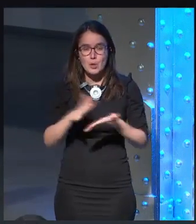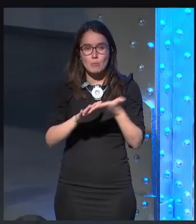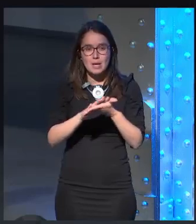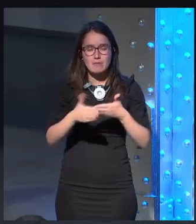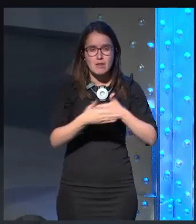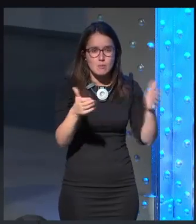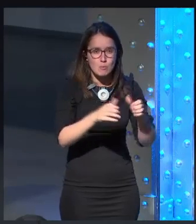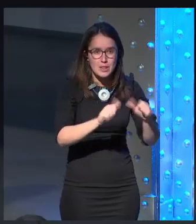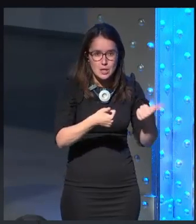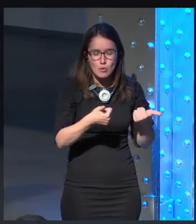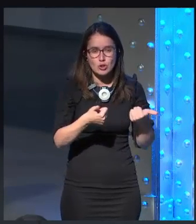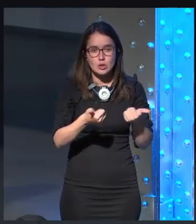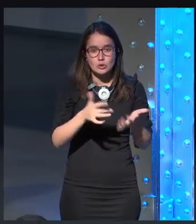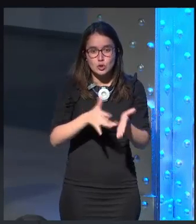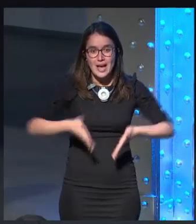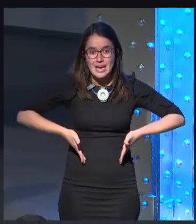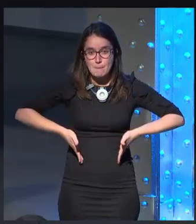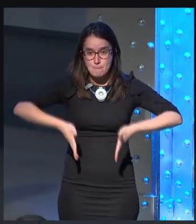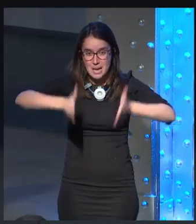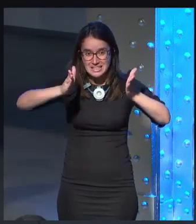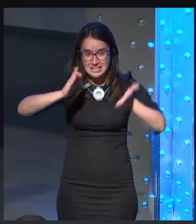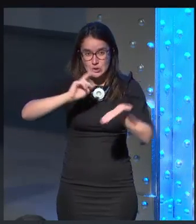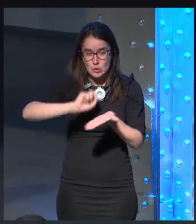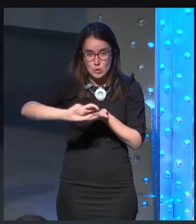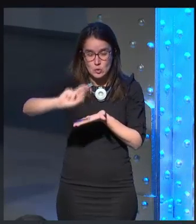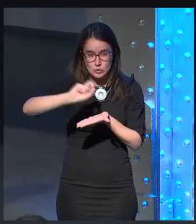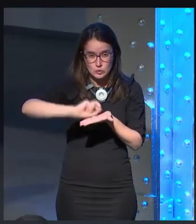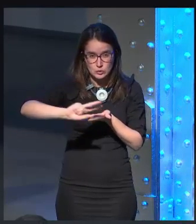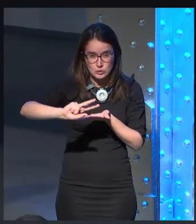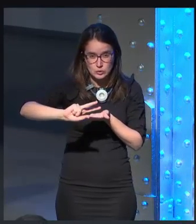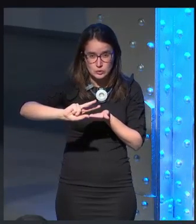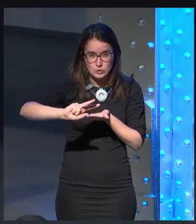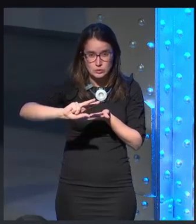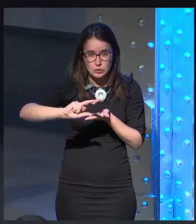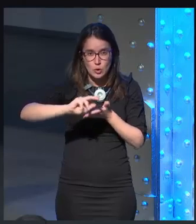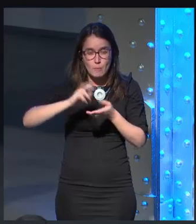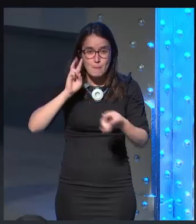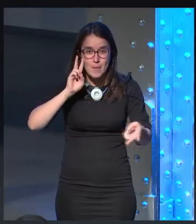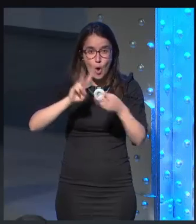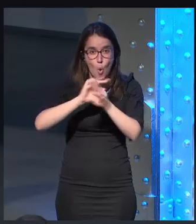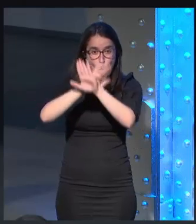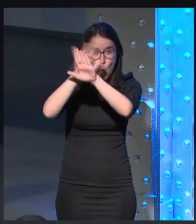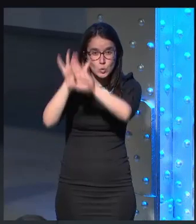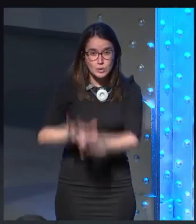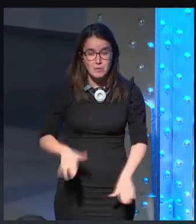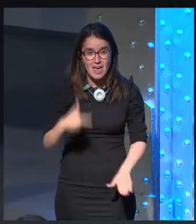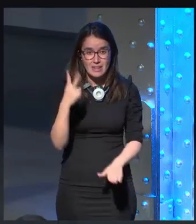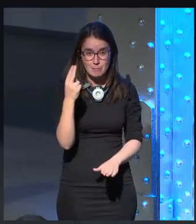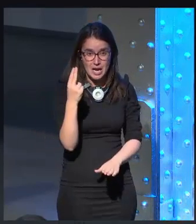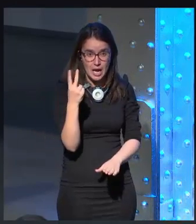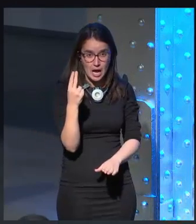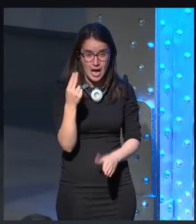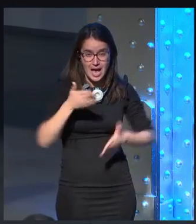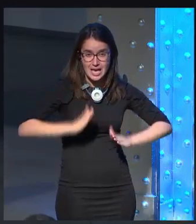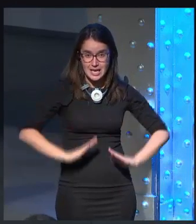principio es ese momento en el que en el pasillo, camino a la Soyuz, ve por última vez a su pareja, a